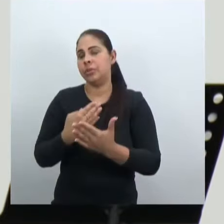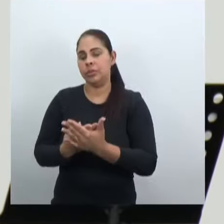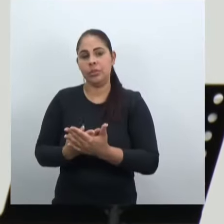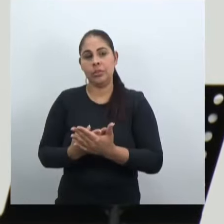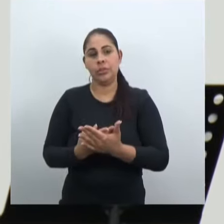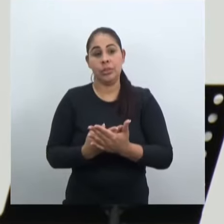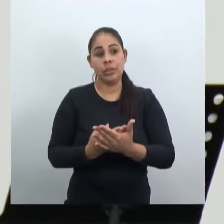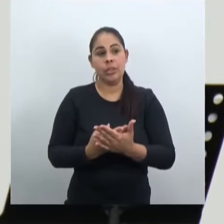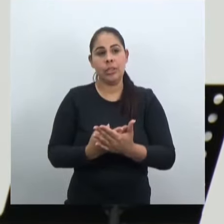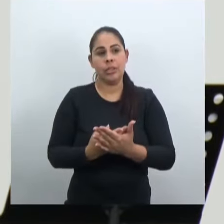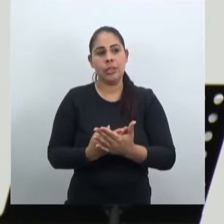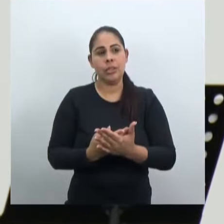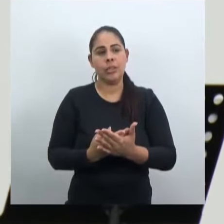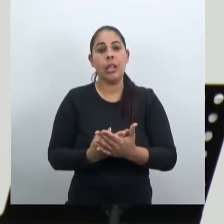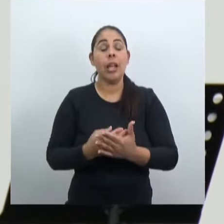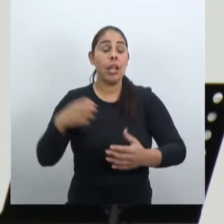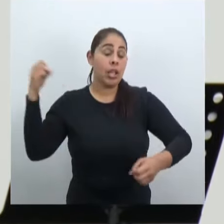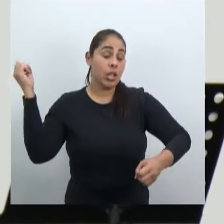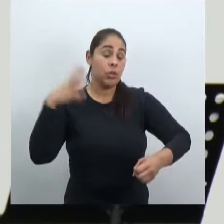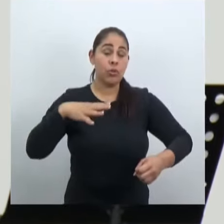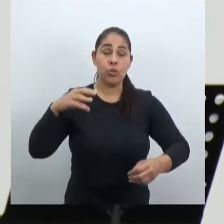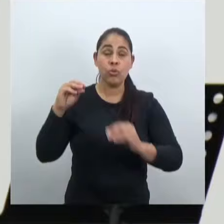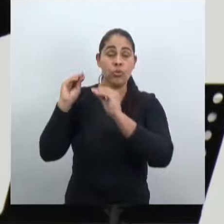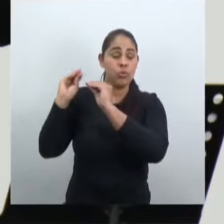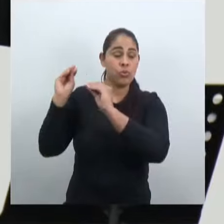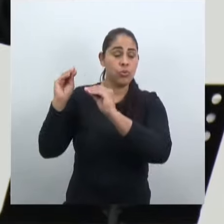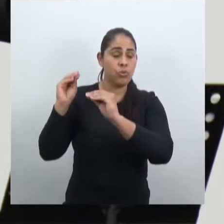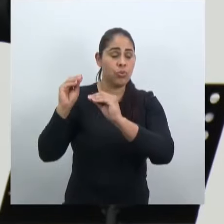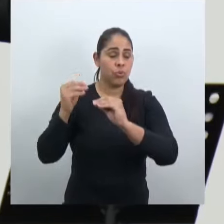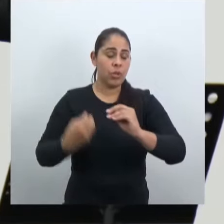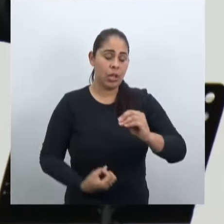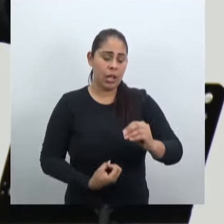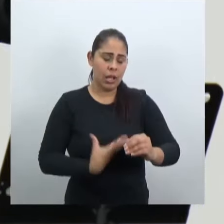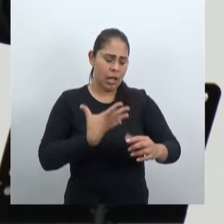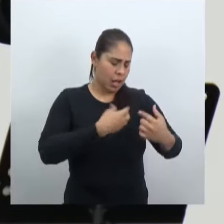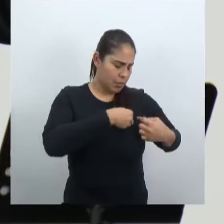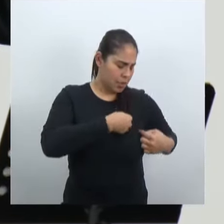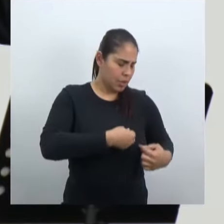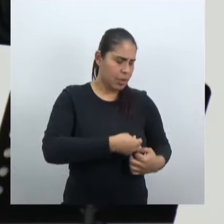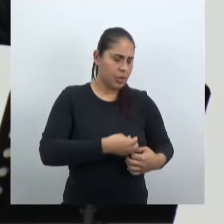viene sobre tu alma y tu corazón y te enseña cómo eres.